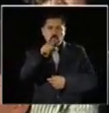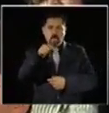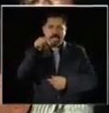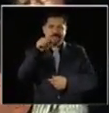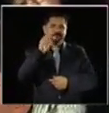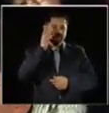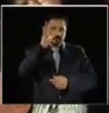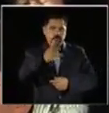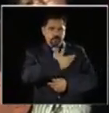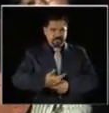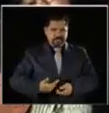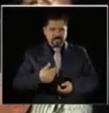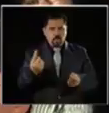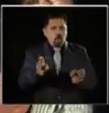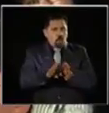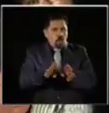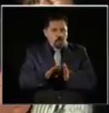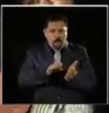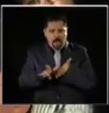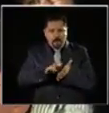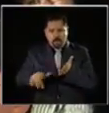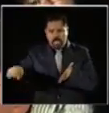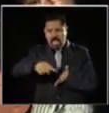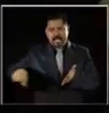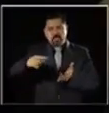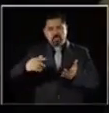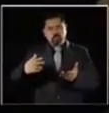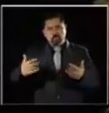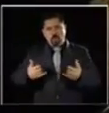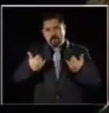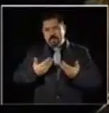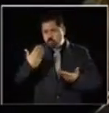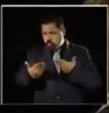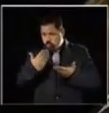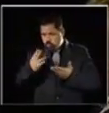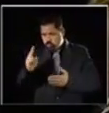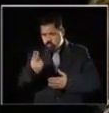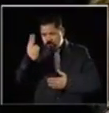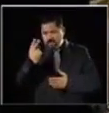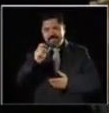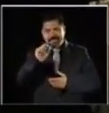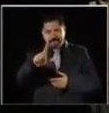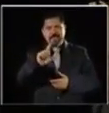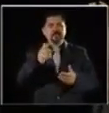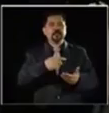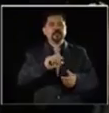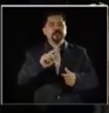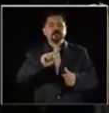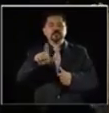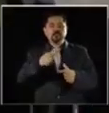este grupo de estudiantes y cómo aseguraría la oferta laboral para ellos y para quiénes son originarios a ciudad